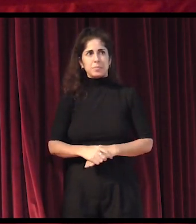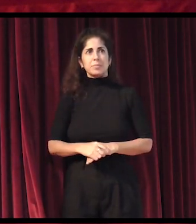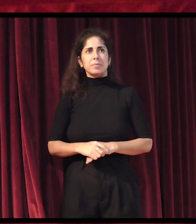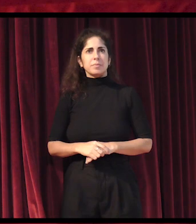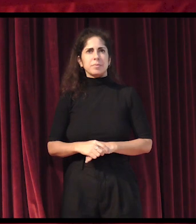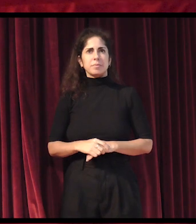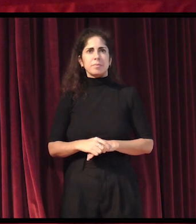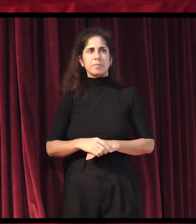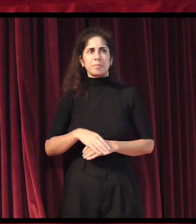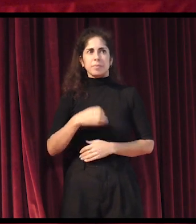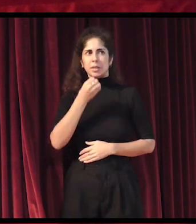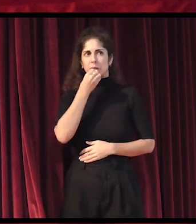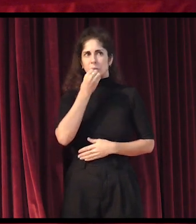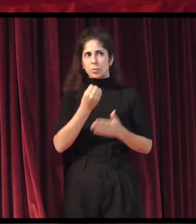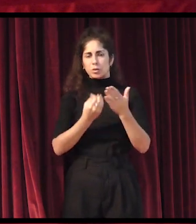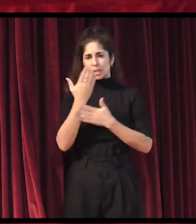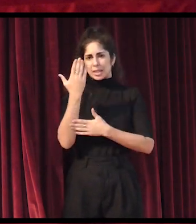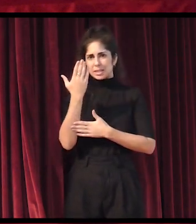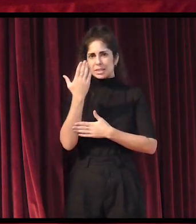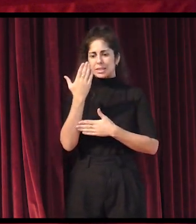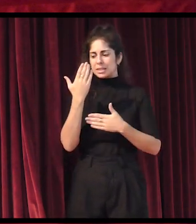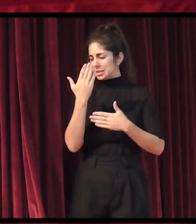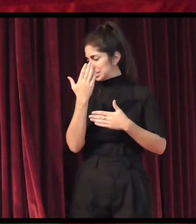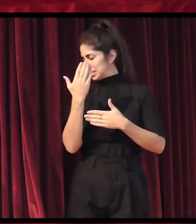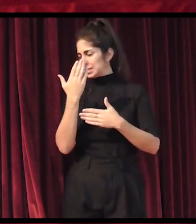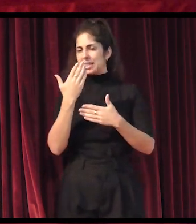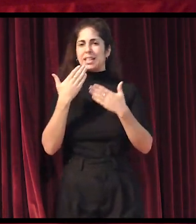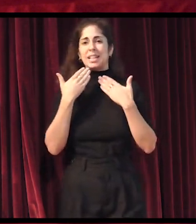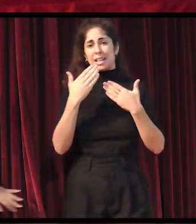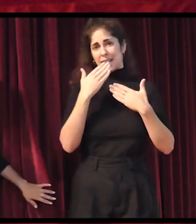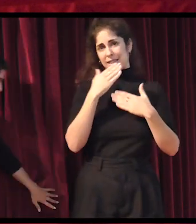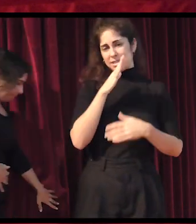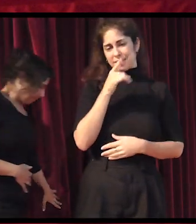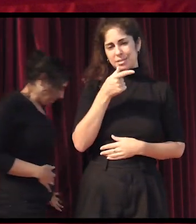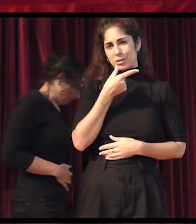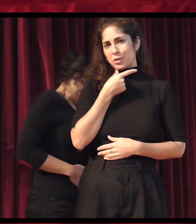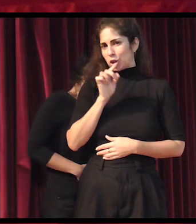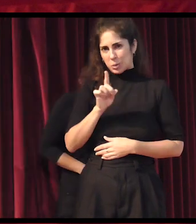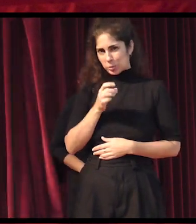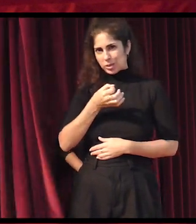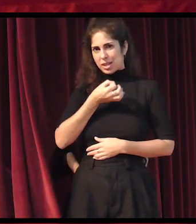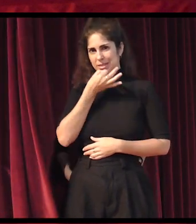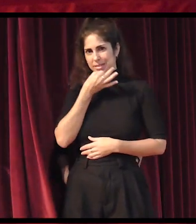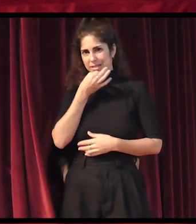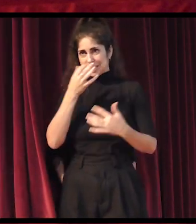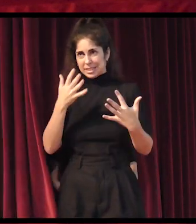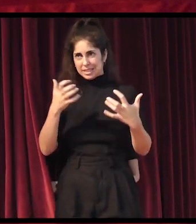Buenas. Hola. Te agradezco que, a pesar de que no te gusta hablar en público, estés exponiendo esto. Yo no lo